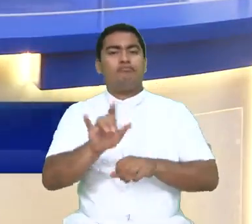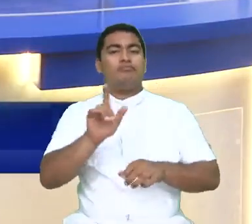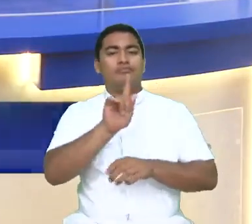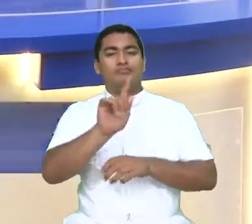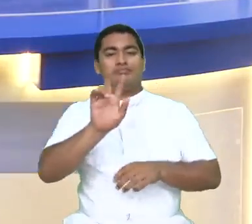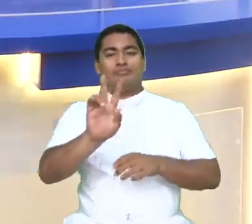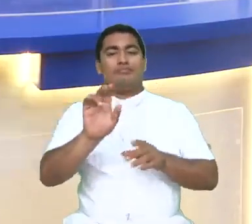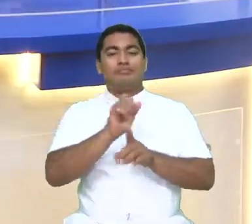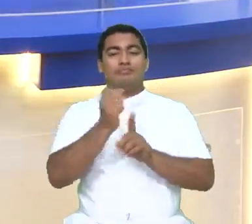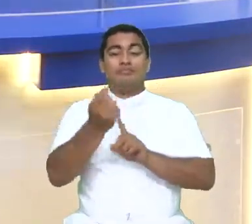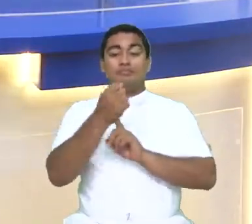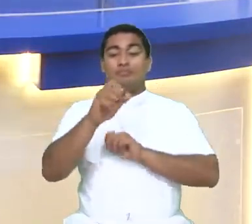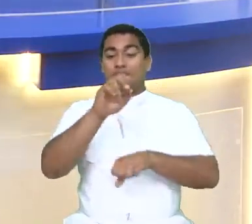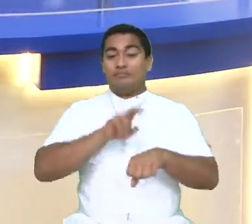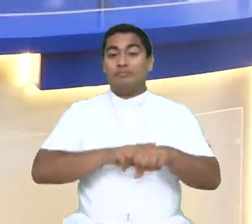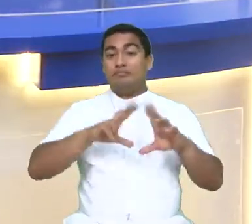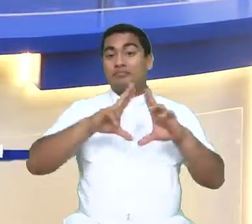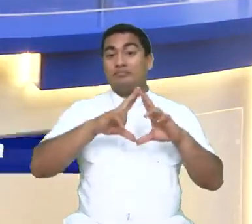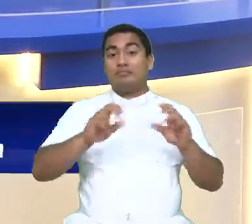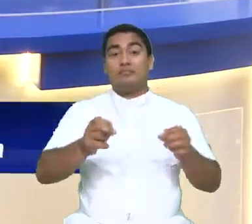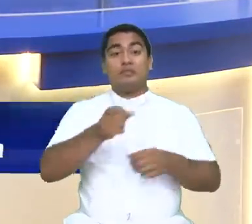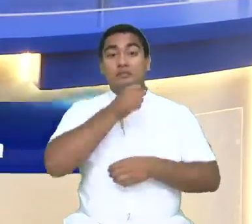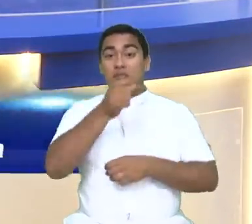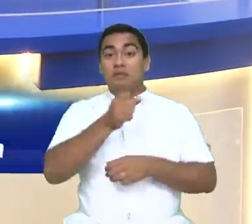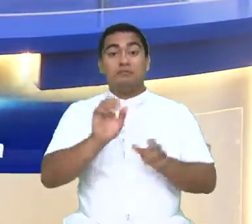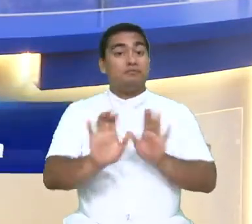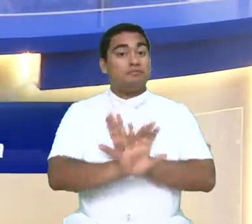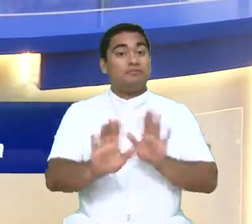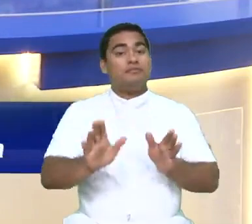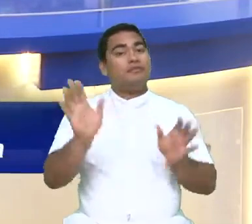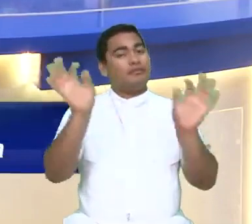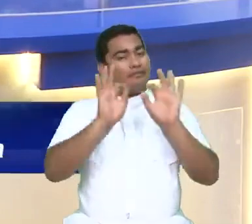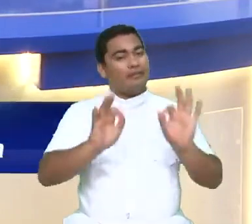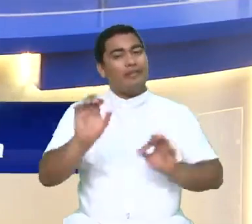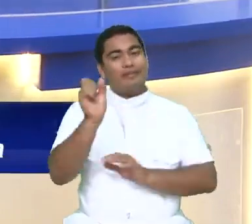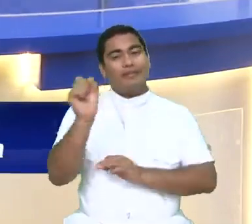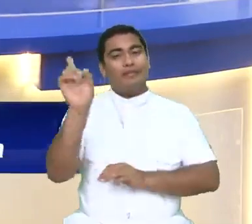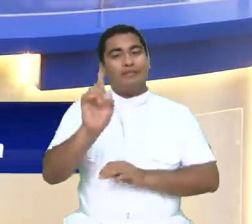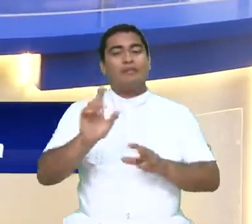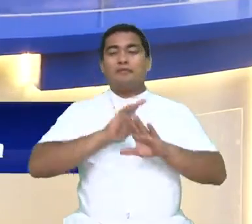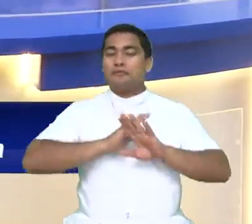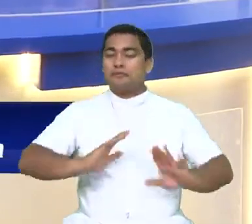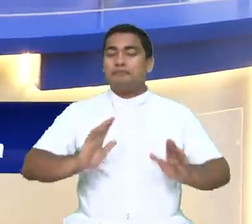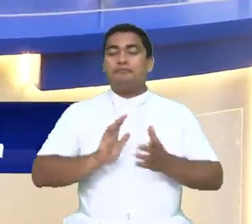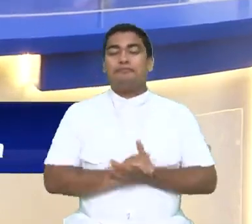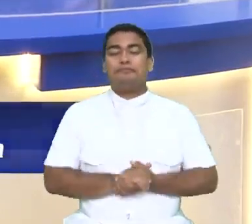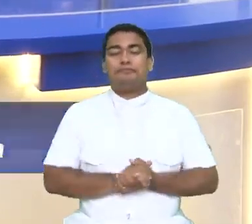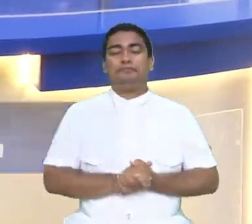Parlamentario Nicaragua. Hasta aquí las noticias del día de hoy. Les deseamos un feliz fin de semana.